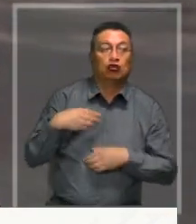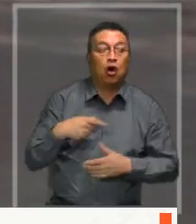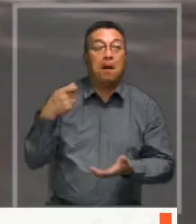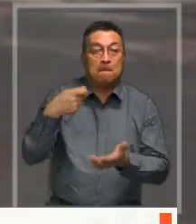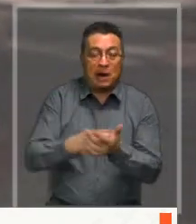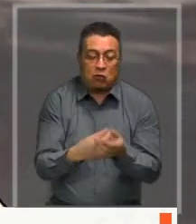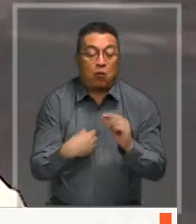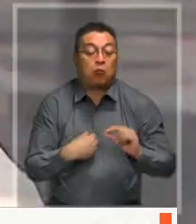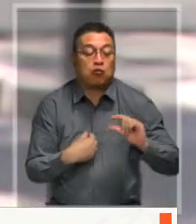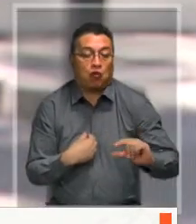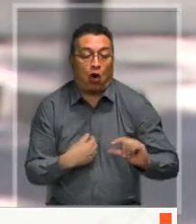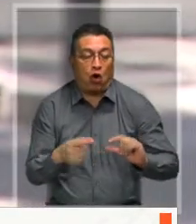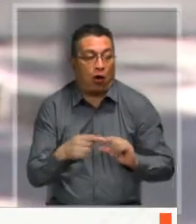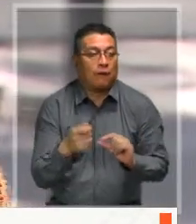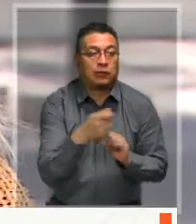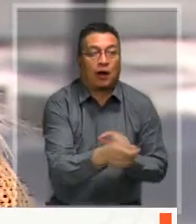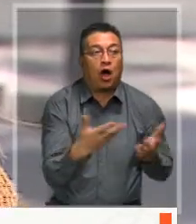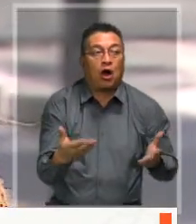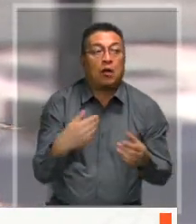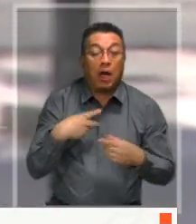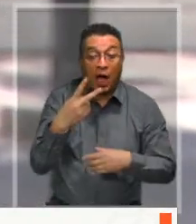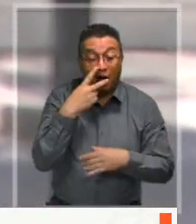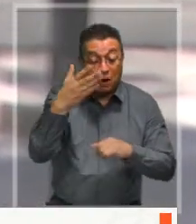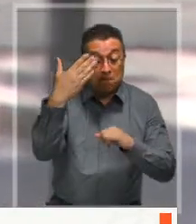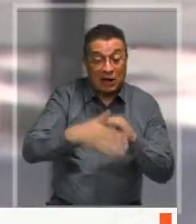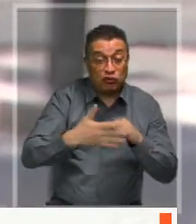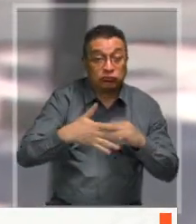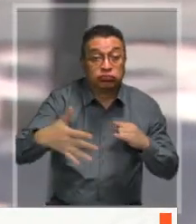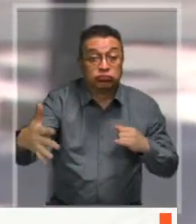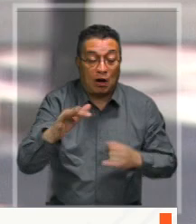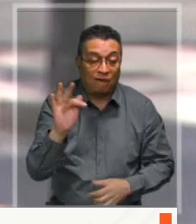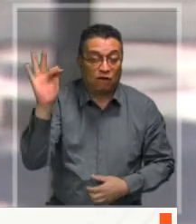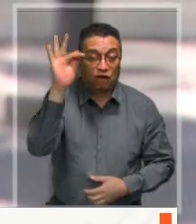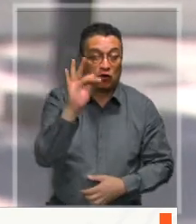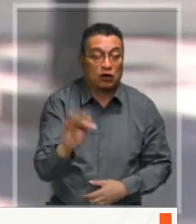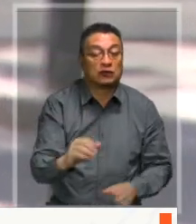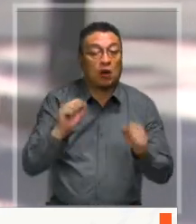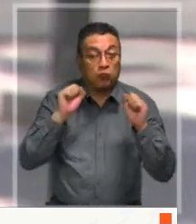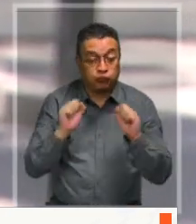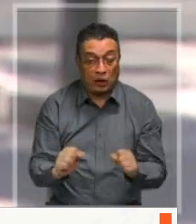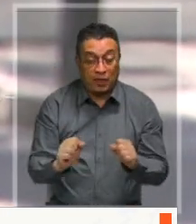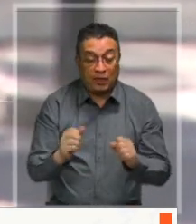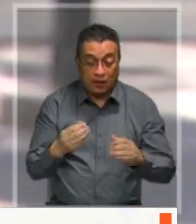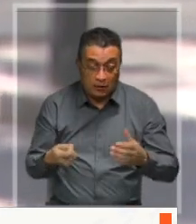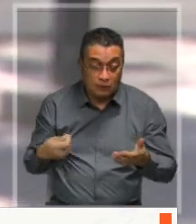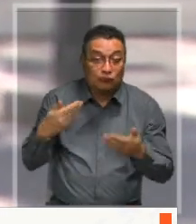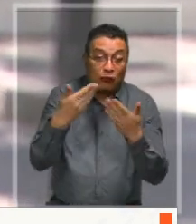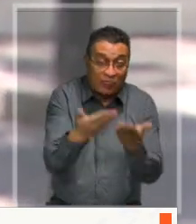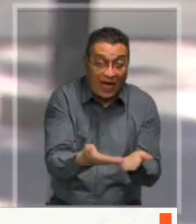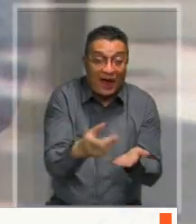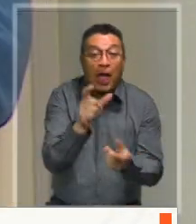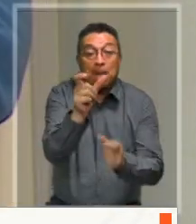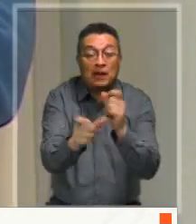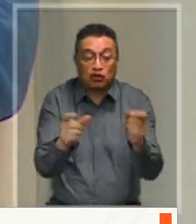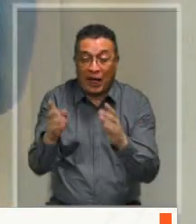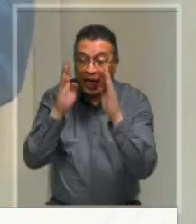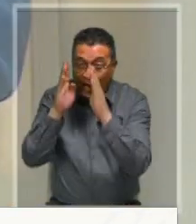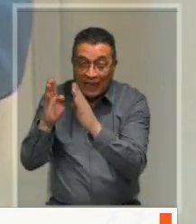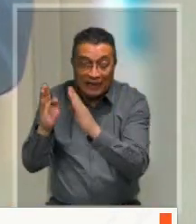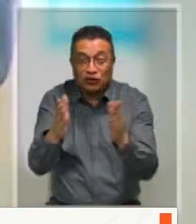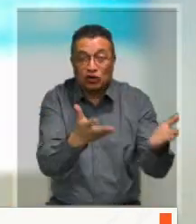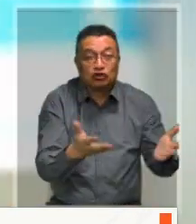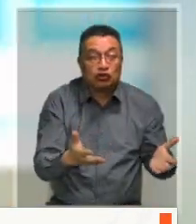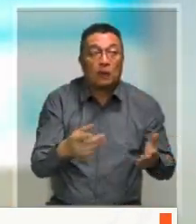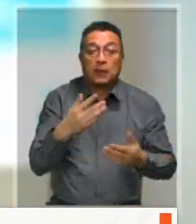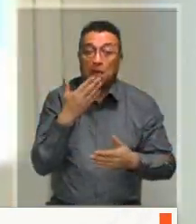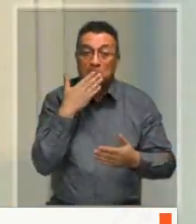el monto a lo que lo pago ahora. Vamos a ver si a largo plazo FONASA va a poder cubrir lo que la gente realmente se atiende. ¿Cómo lo ven